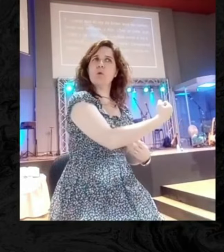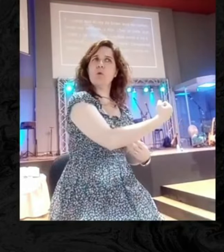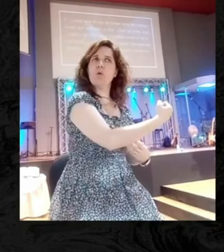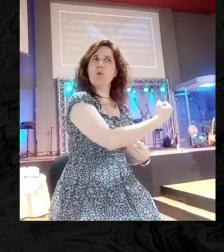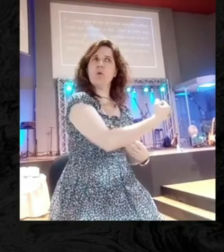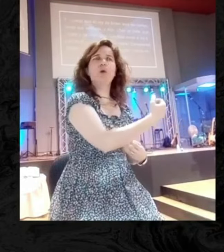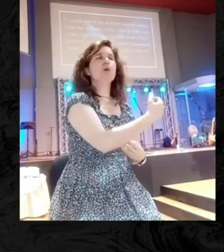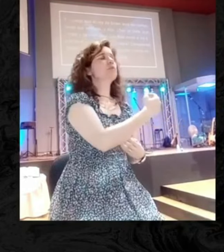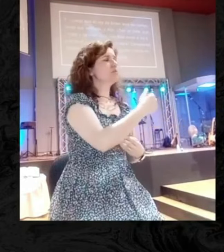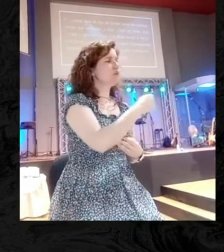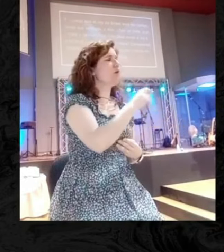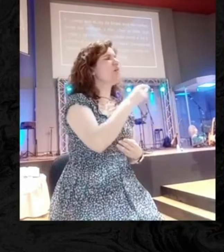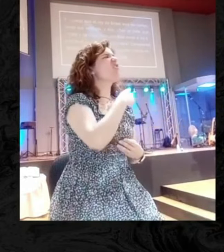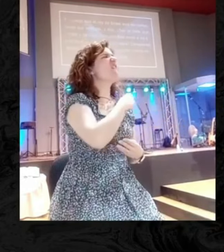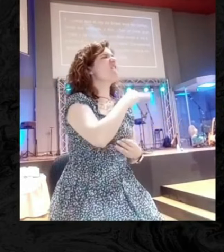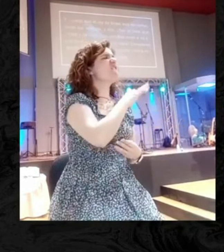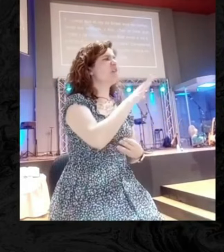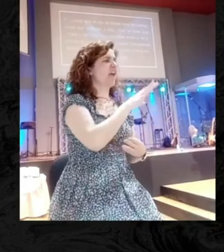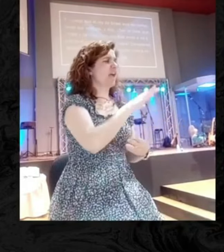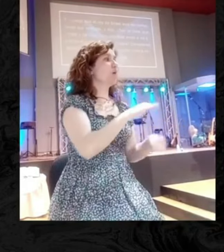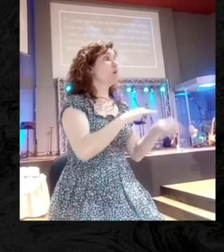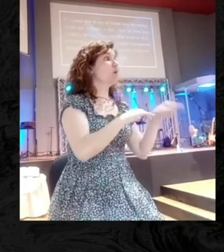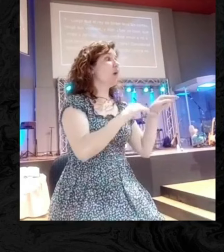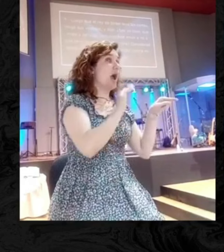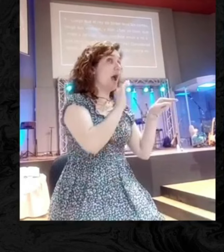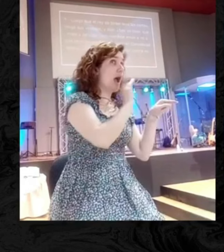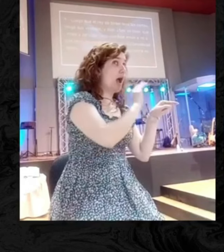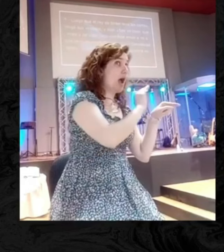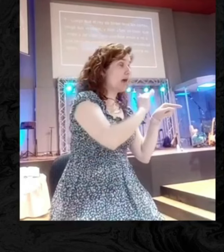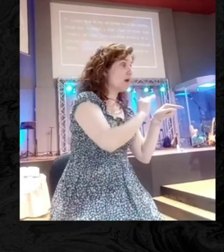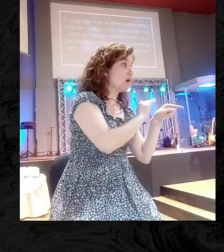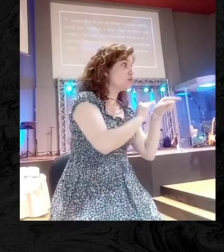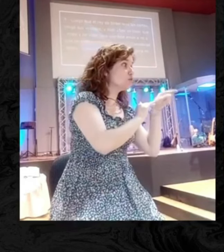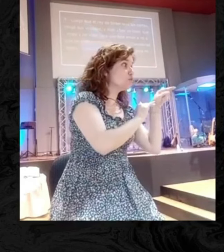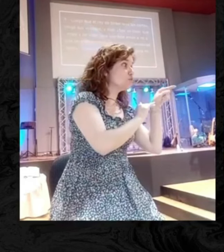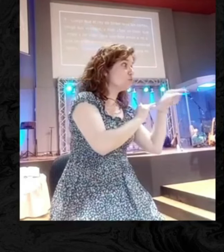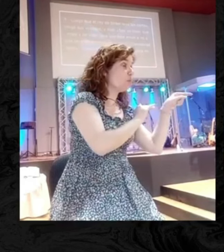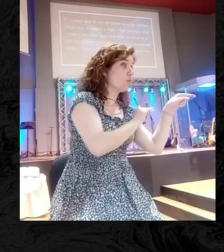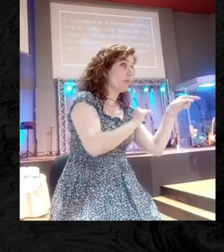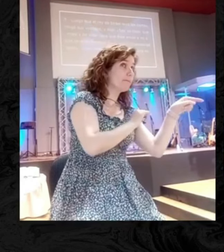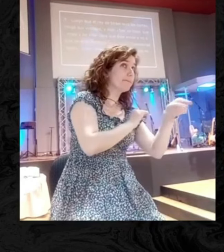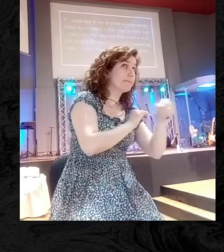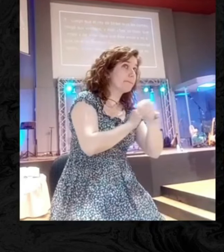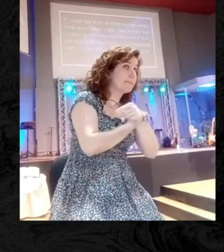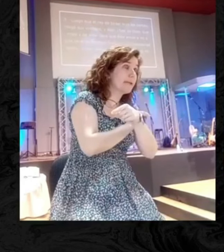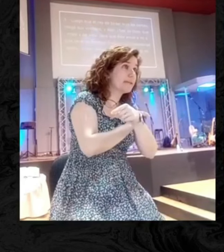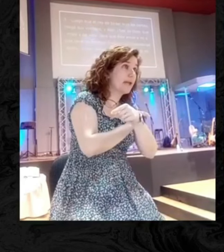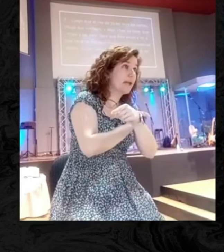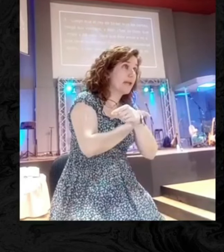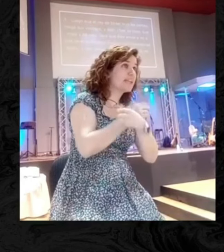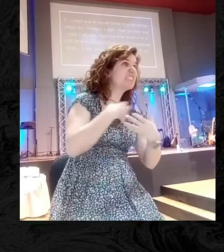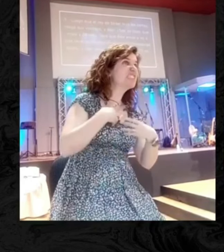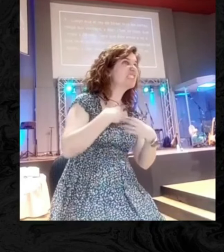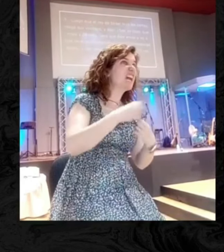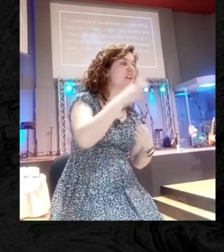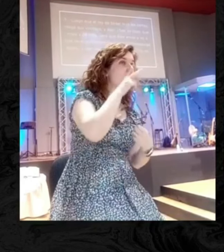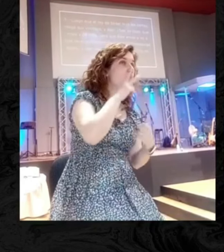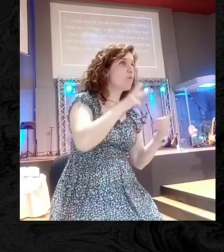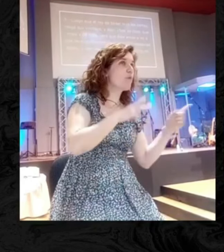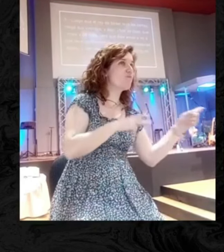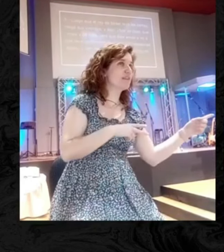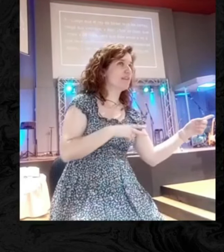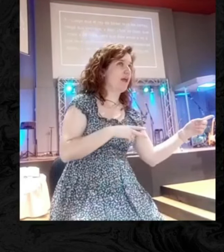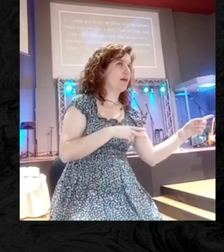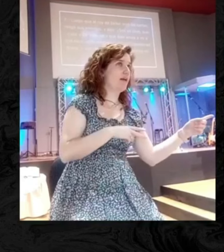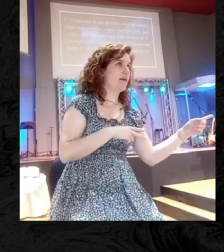obrara en este hombre el naamán era un hombre Y fíjate bien lo que dice que Jehová había dado